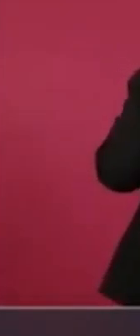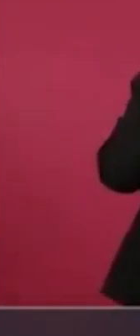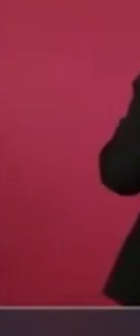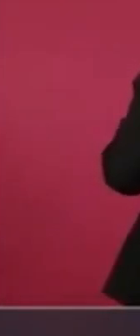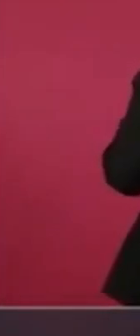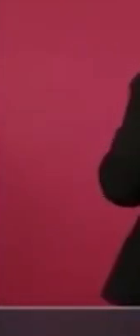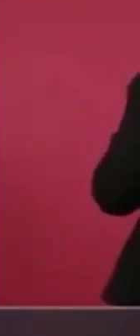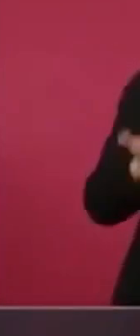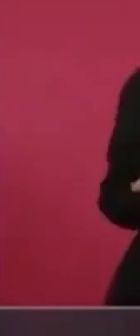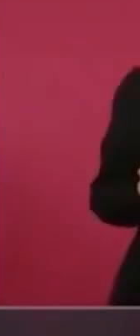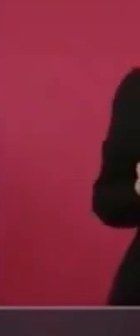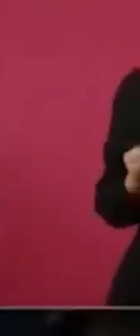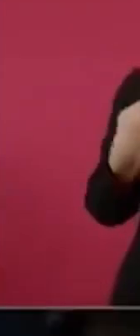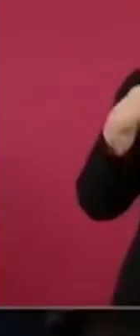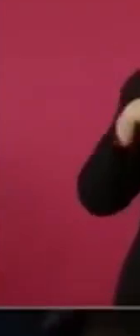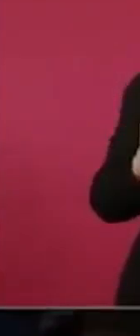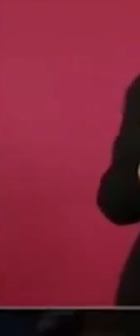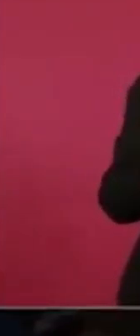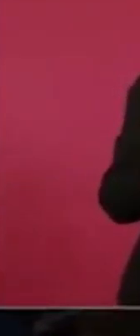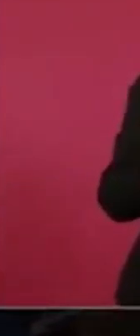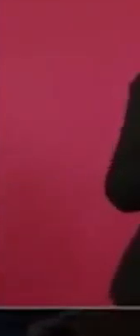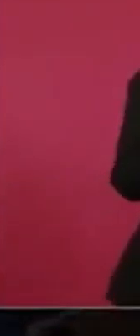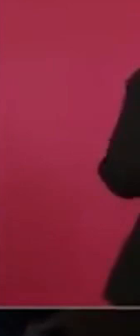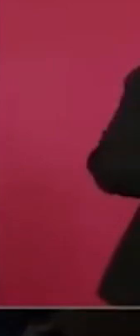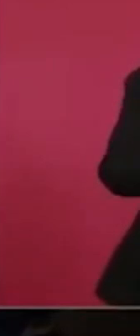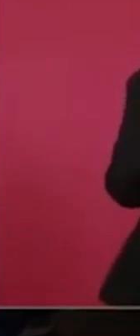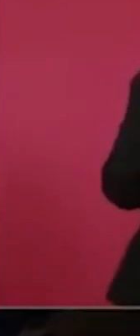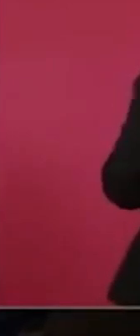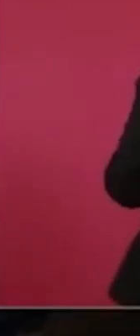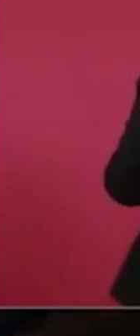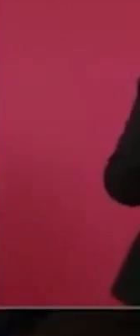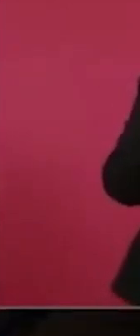Pero van a continuar con eso.